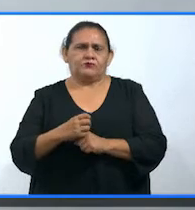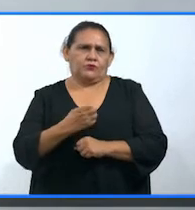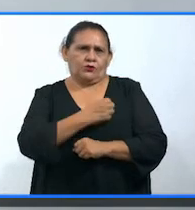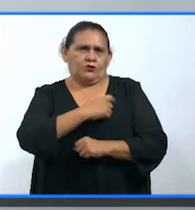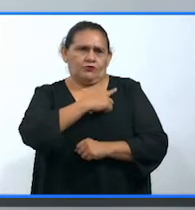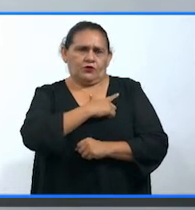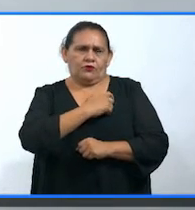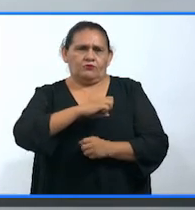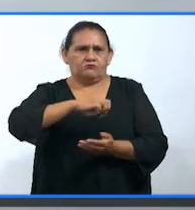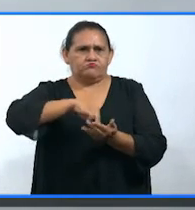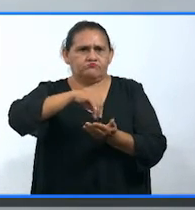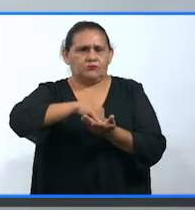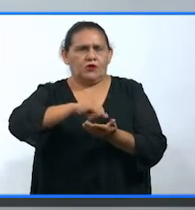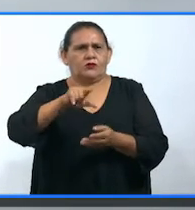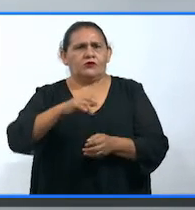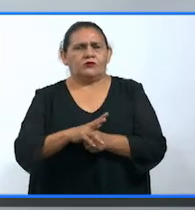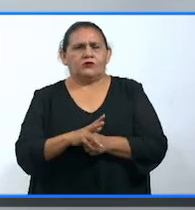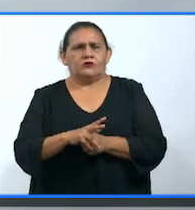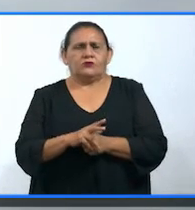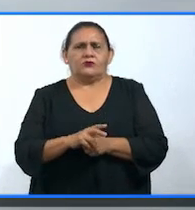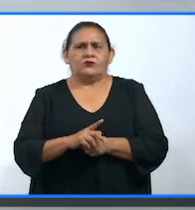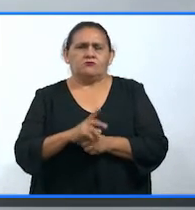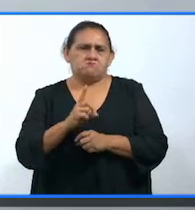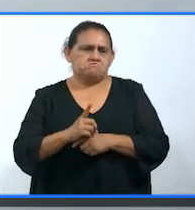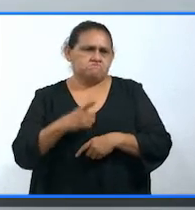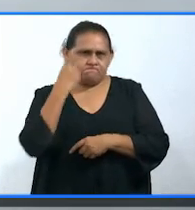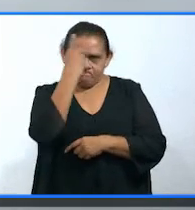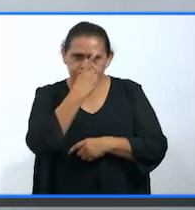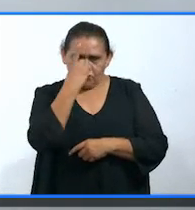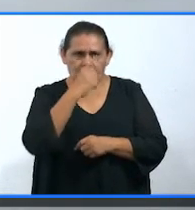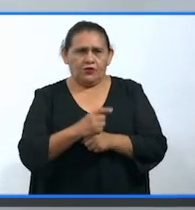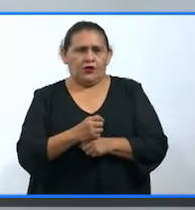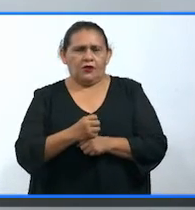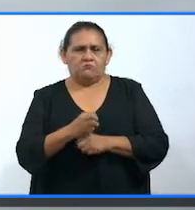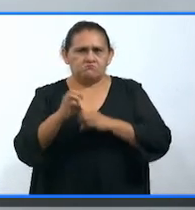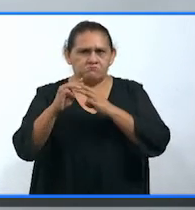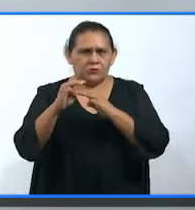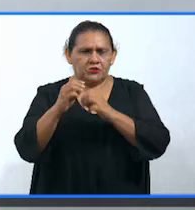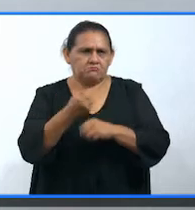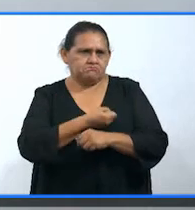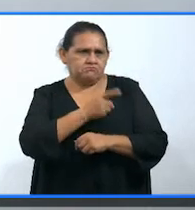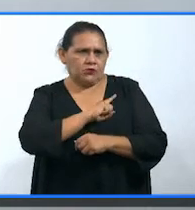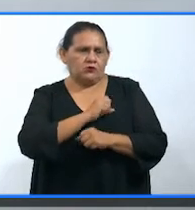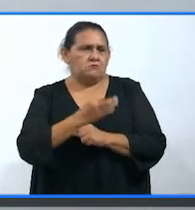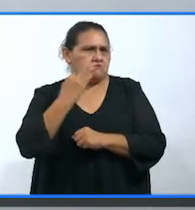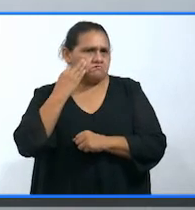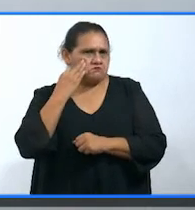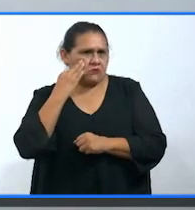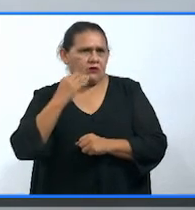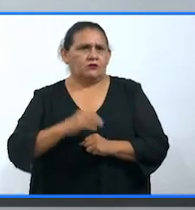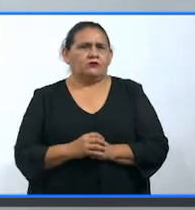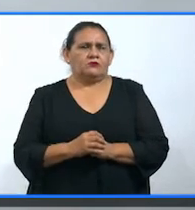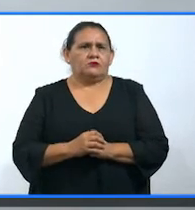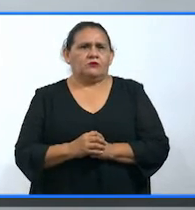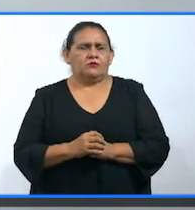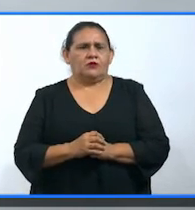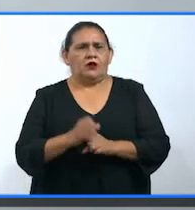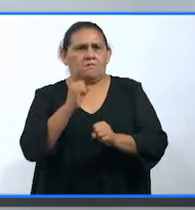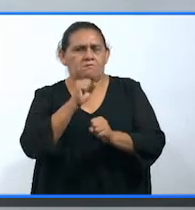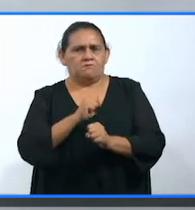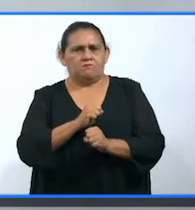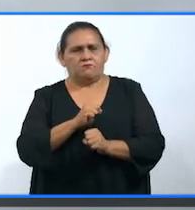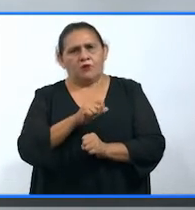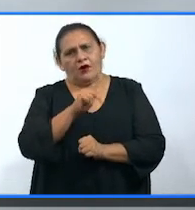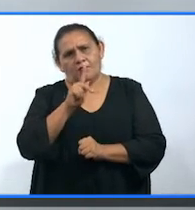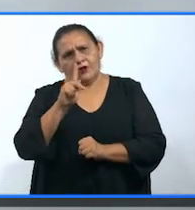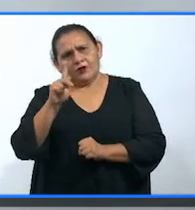maya ofrece un diagnóstico automatizado. El chat de la salud vía la red social de Facebook. La aplicación Meditoc